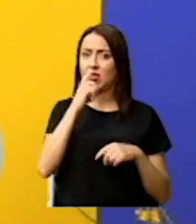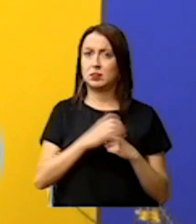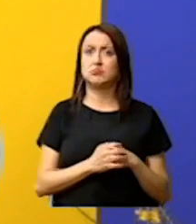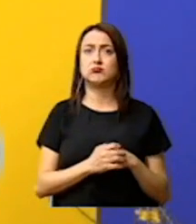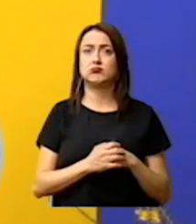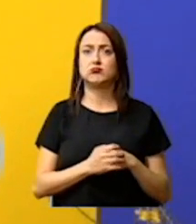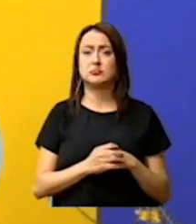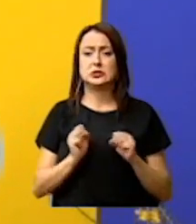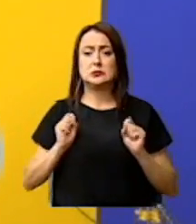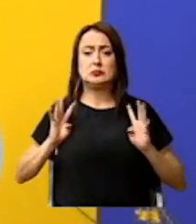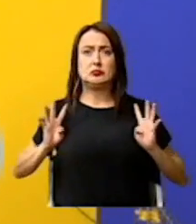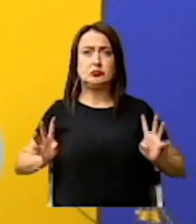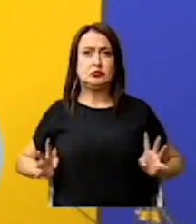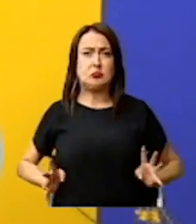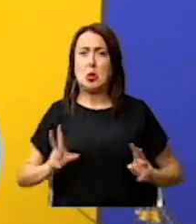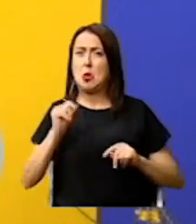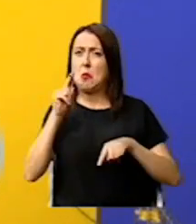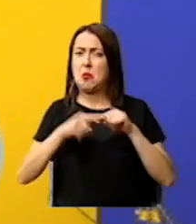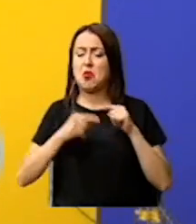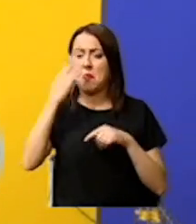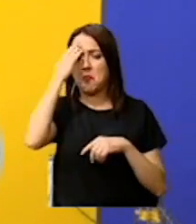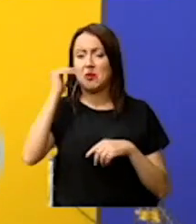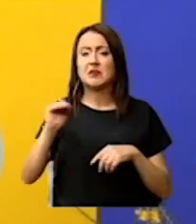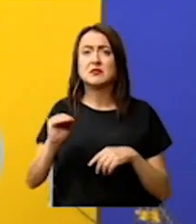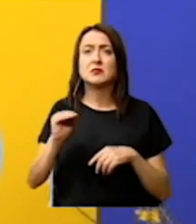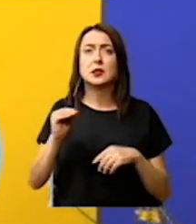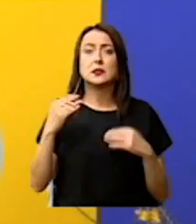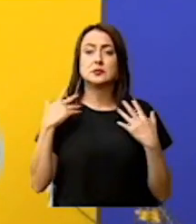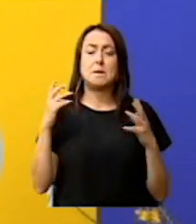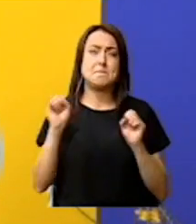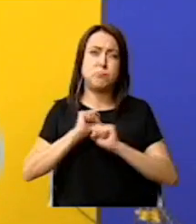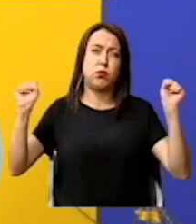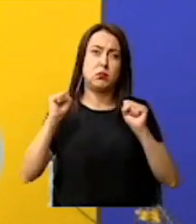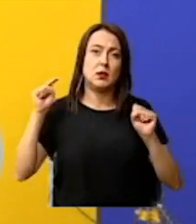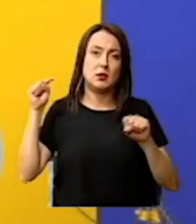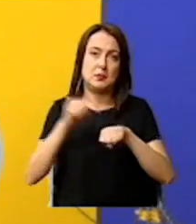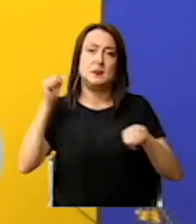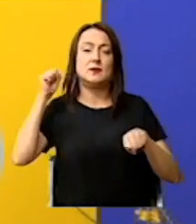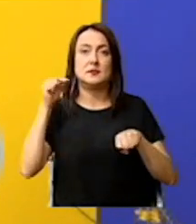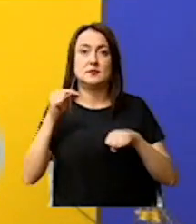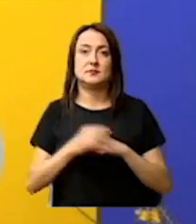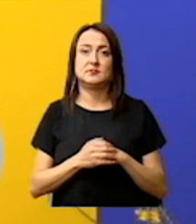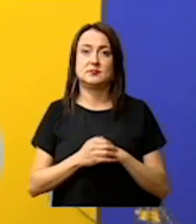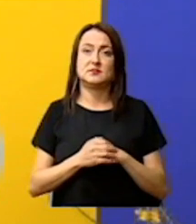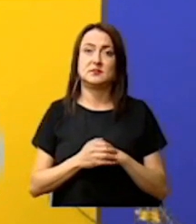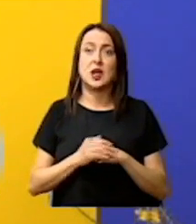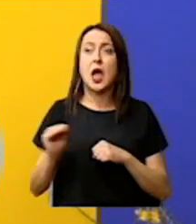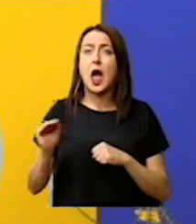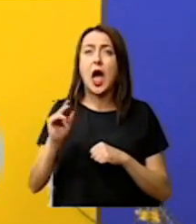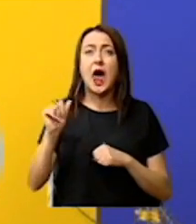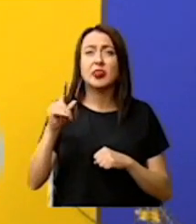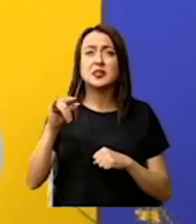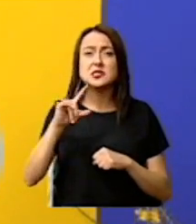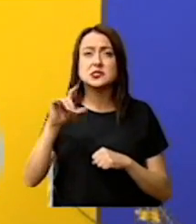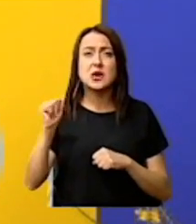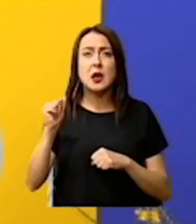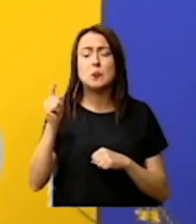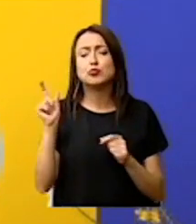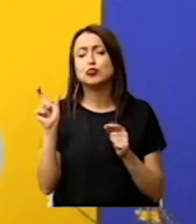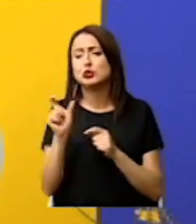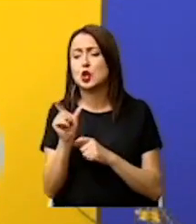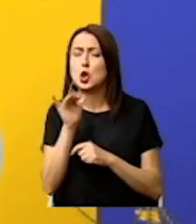El erizo no podía inflar el globo porque donde se agachaba lo explotaba. La ardilla, por ser tan chiquitita, no